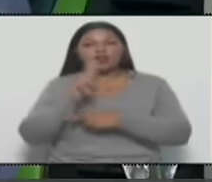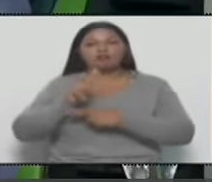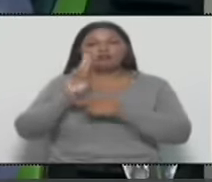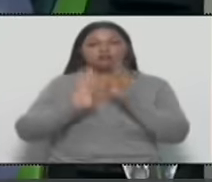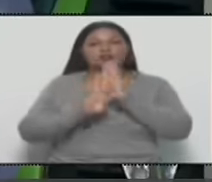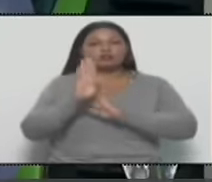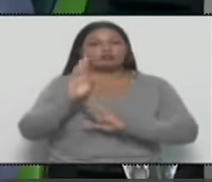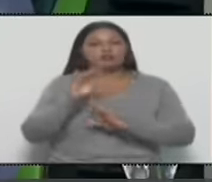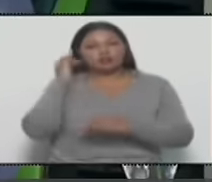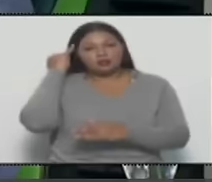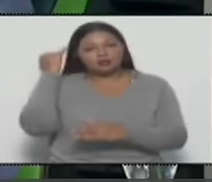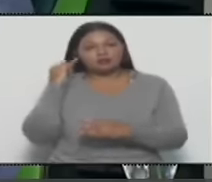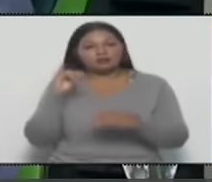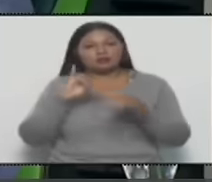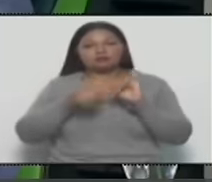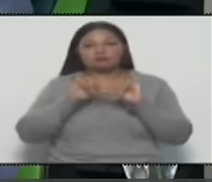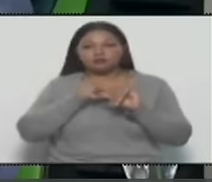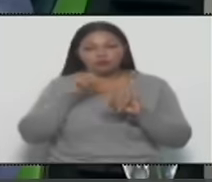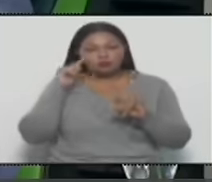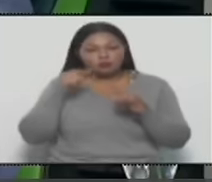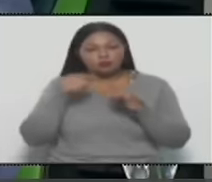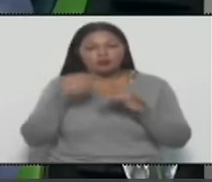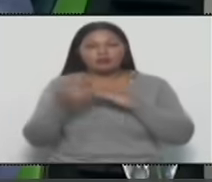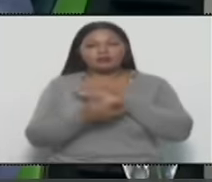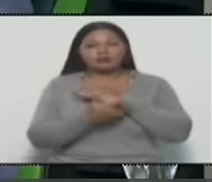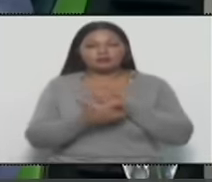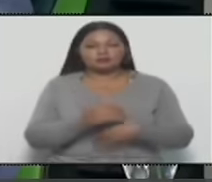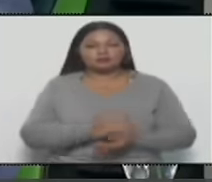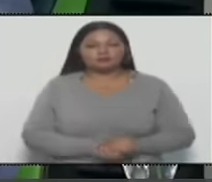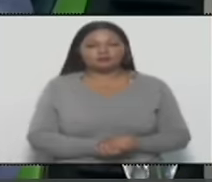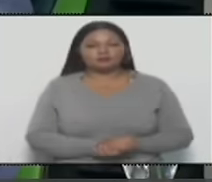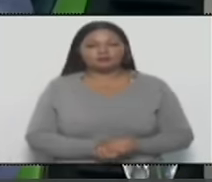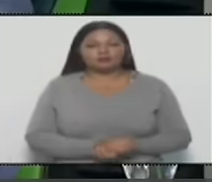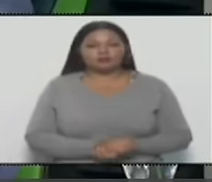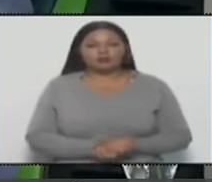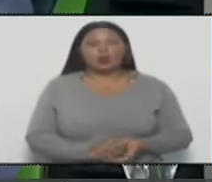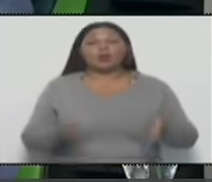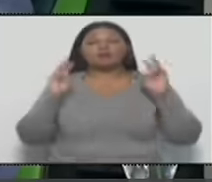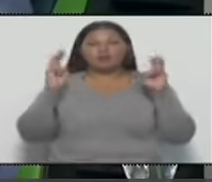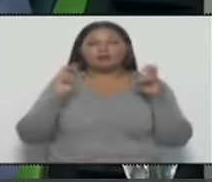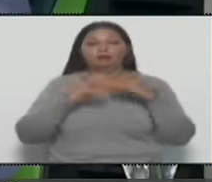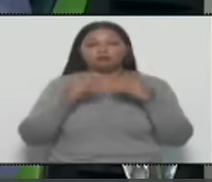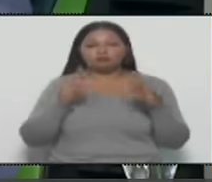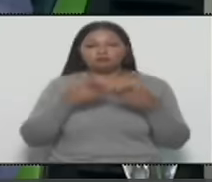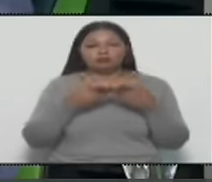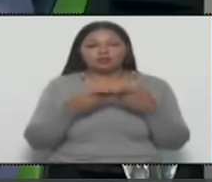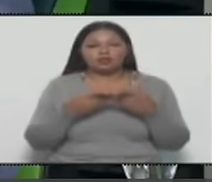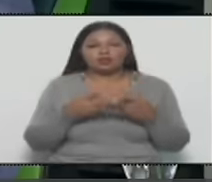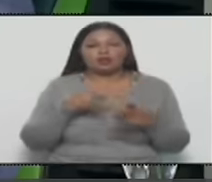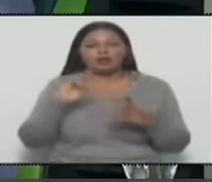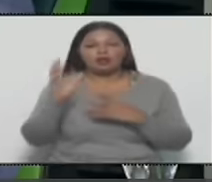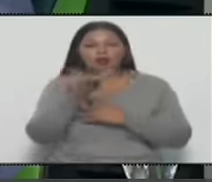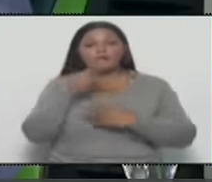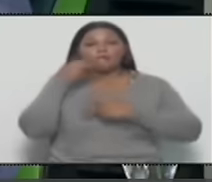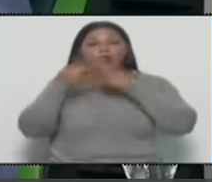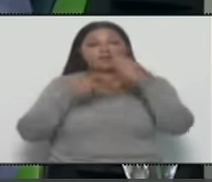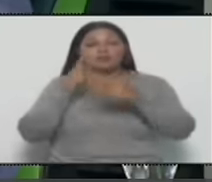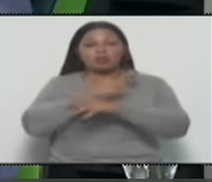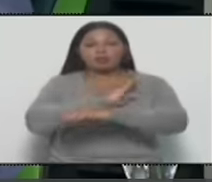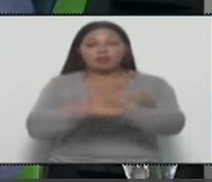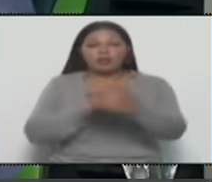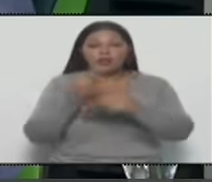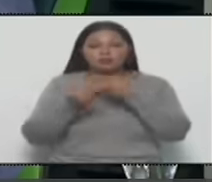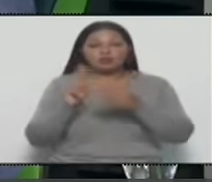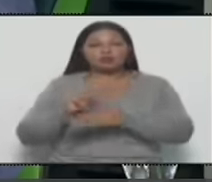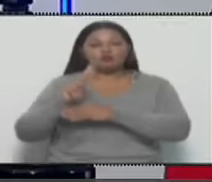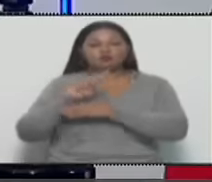desarrollo de la inteligencia artificial. ¿Ok? Entonces ahí entramos en lo que es un tema muy, muy álgido, que es la geopolítica de los poderes haciendo uso